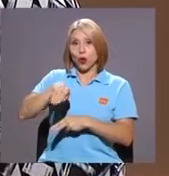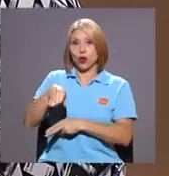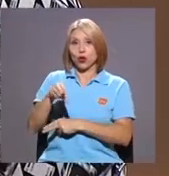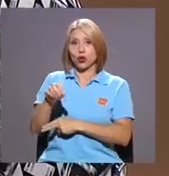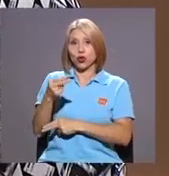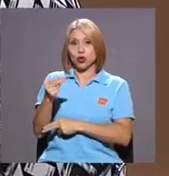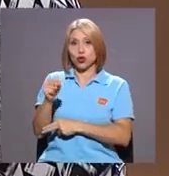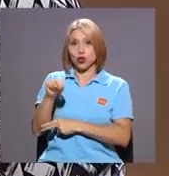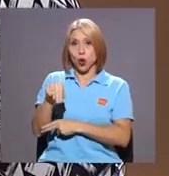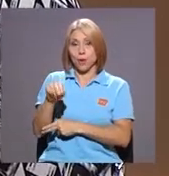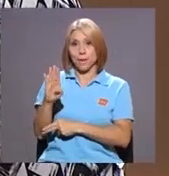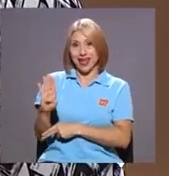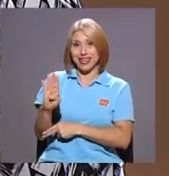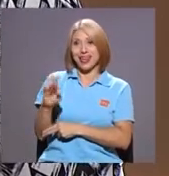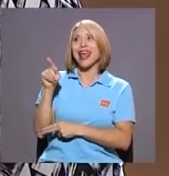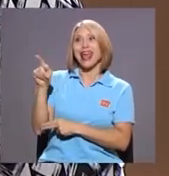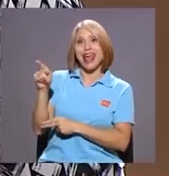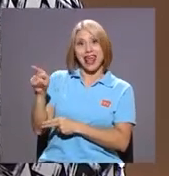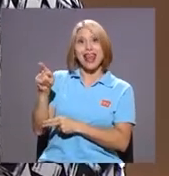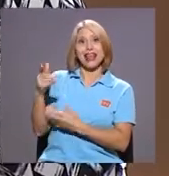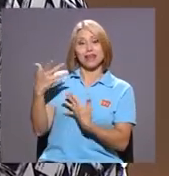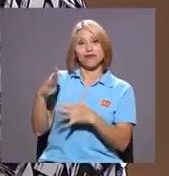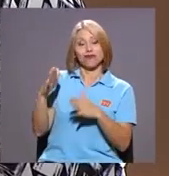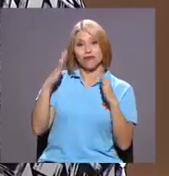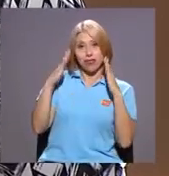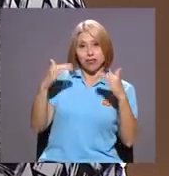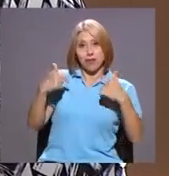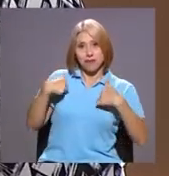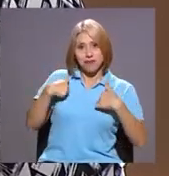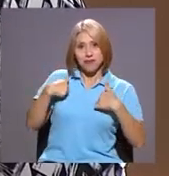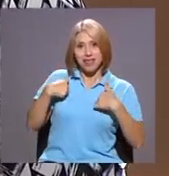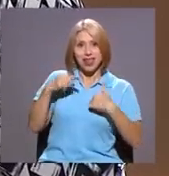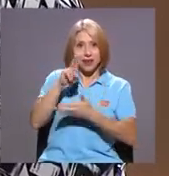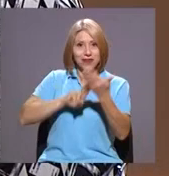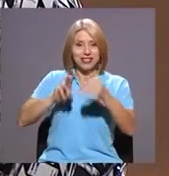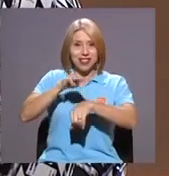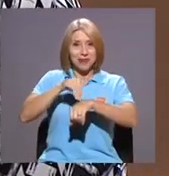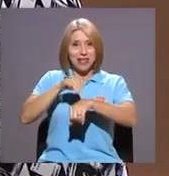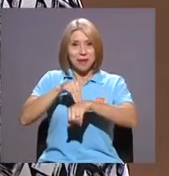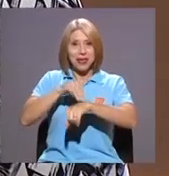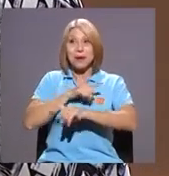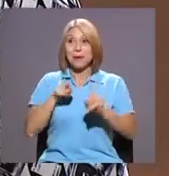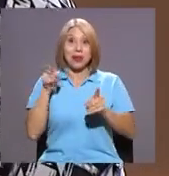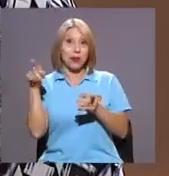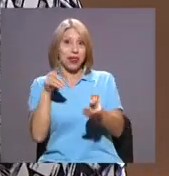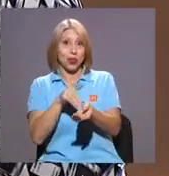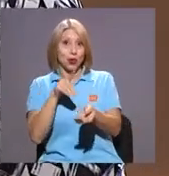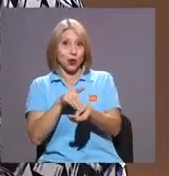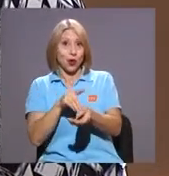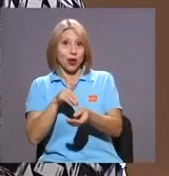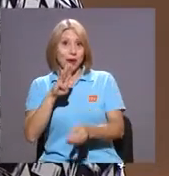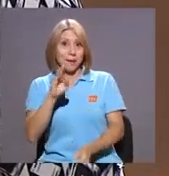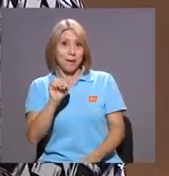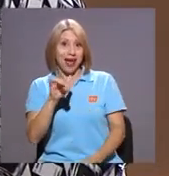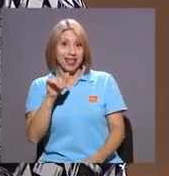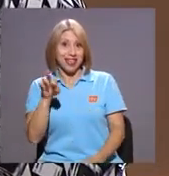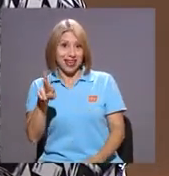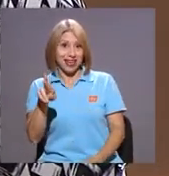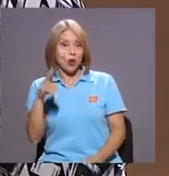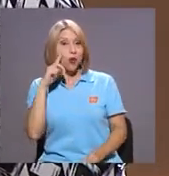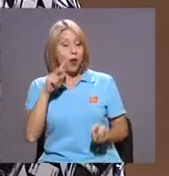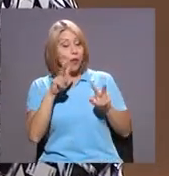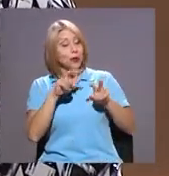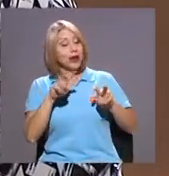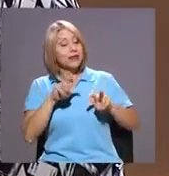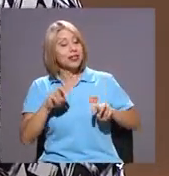Miami. Sin embargo, en las palabras del doctor Bayer, cuando revisaron mis documentos, vieron